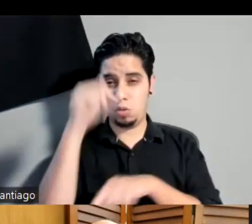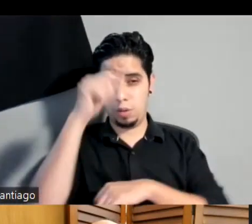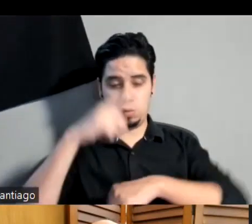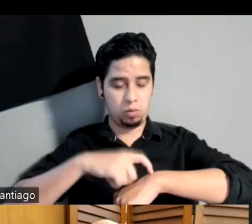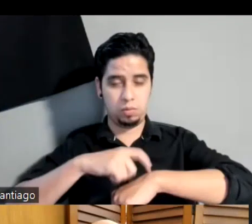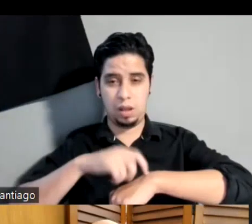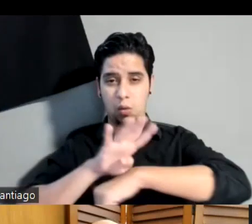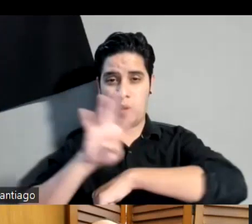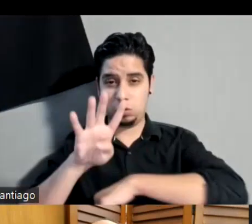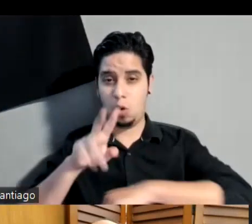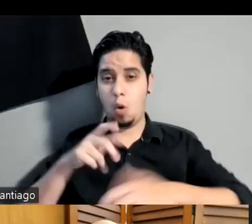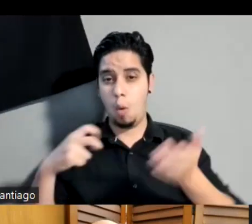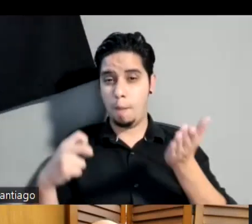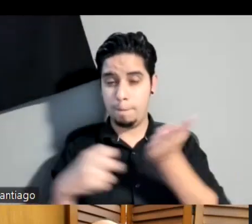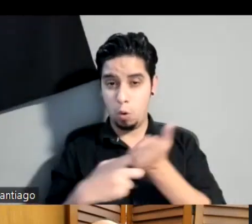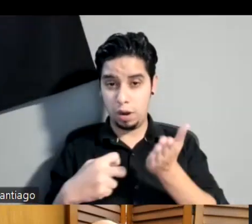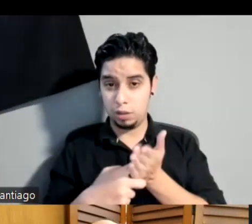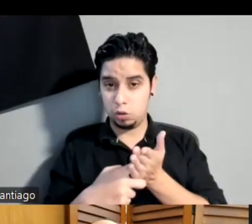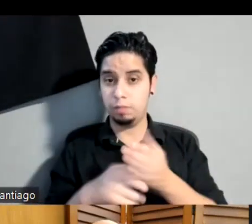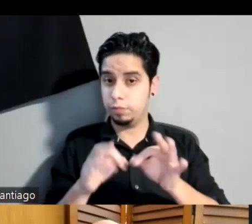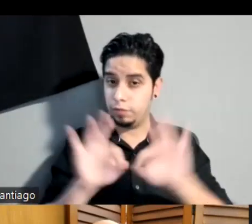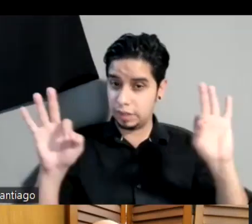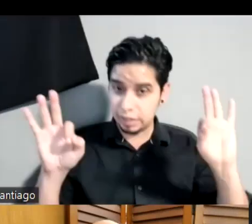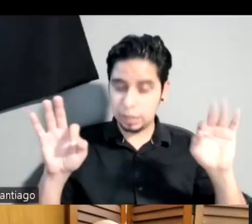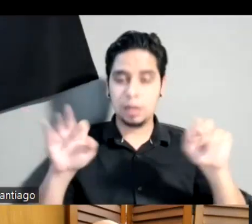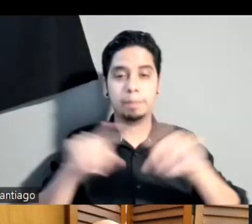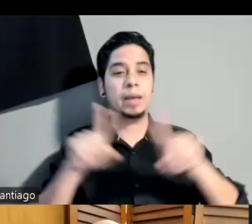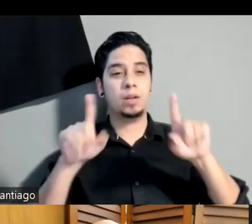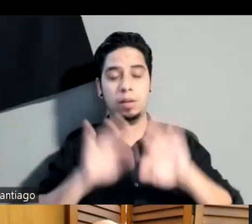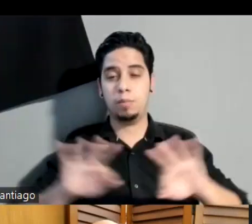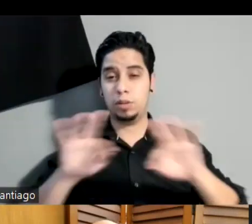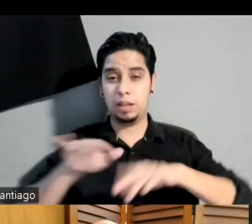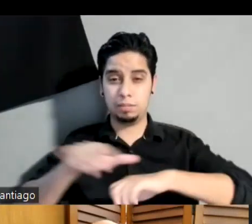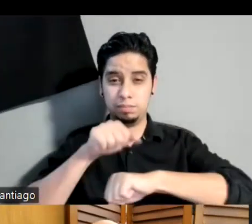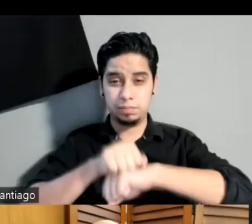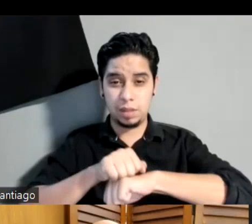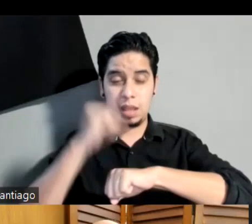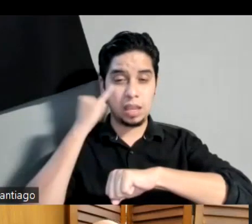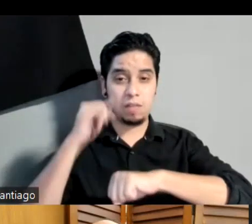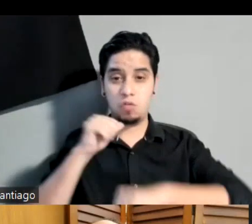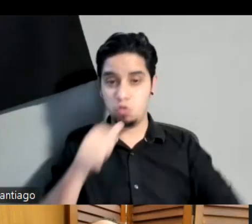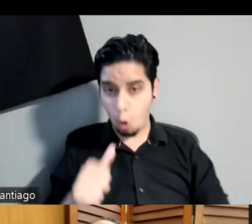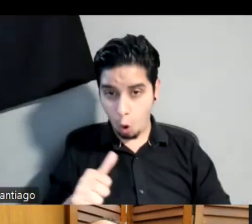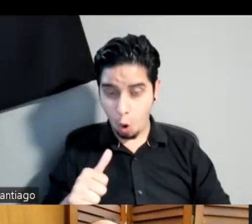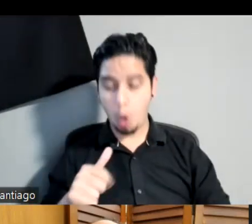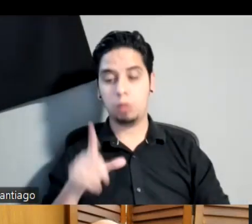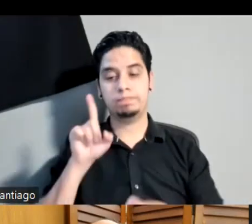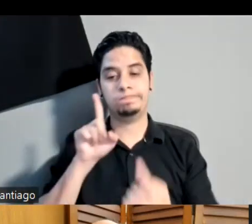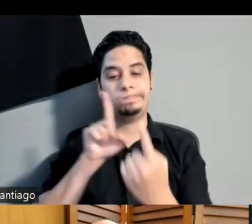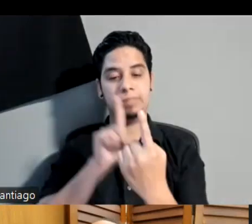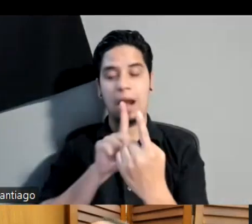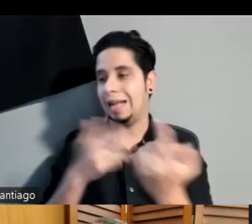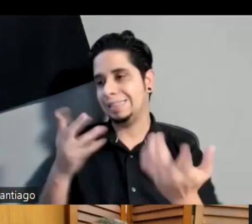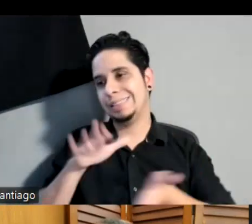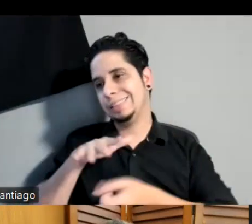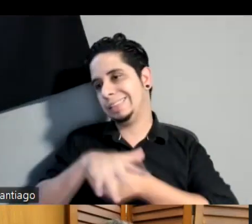Boletos. Recuerde, esto es gratuito, pero tiene que reservar porque si no, corre el riesgo de que llegue allí y le diga no puedes entrar, ya